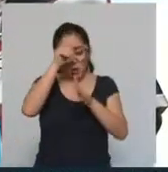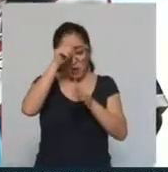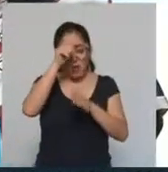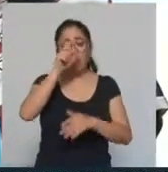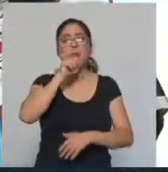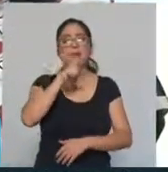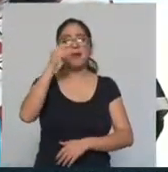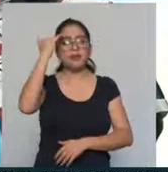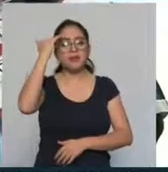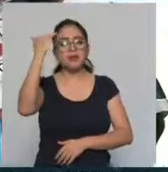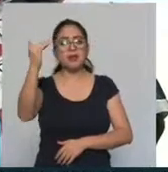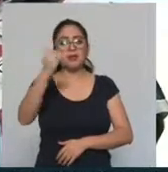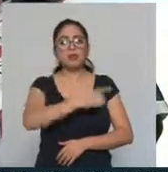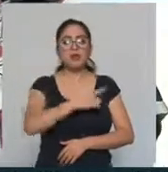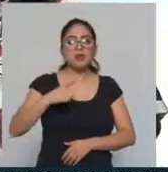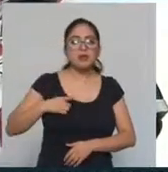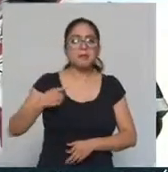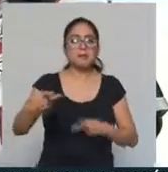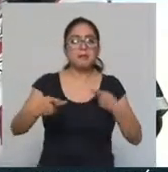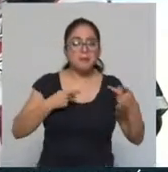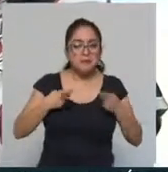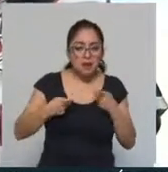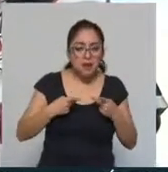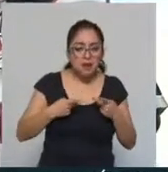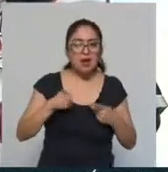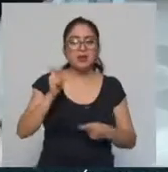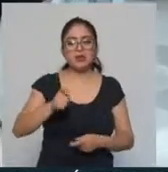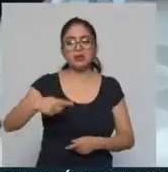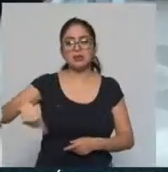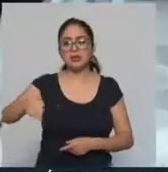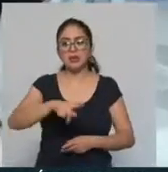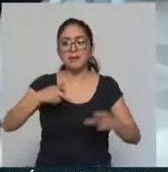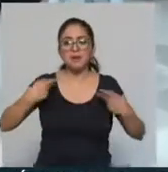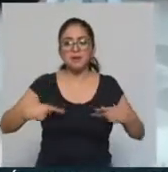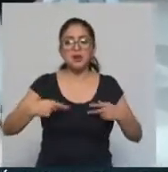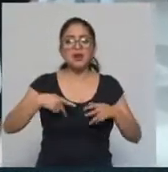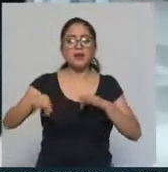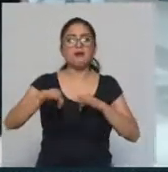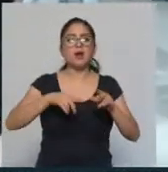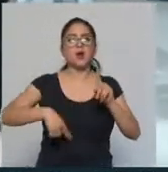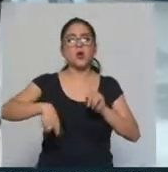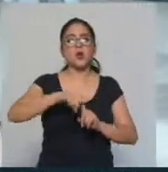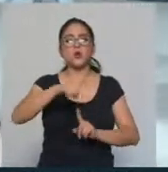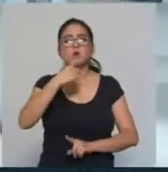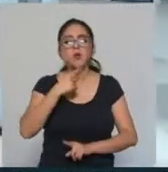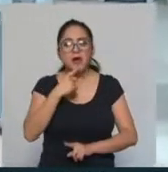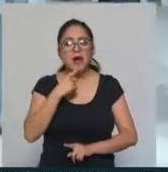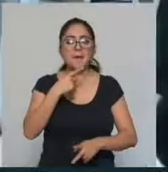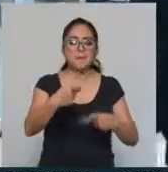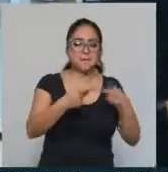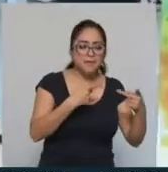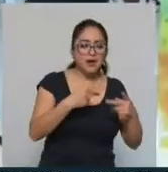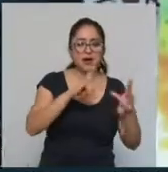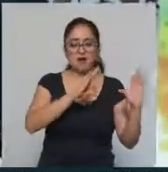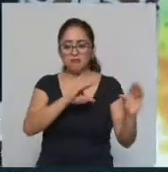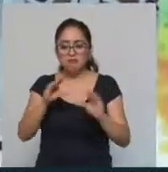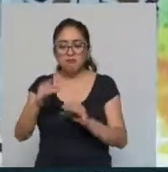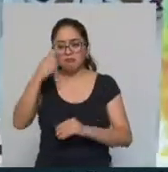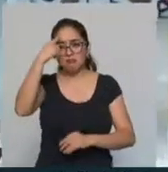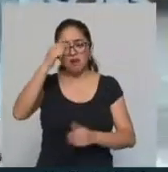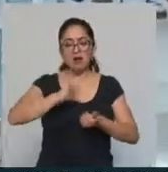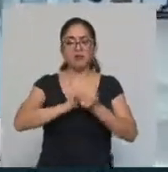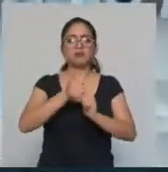poder prepararnos, porque es importante que sepan que pues, la gente que está dentro de la Cruz Roja se prepara y se capacita para poder ayudar a los demás.